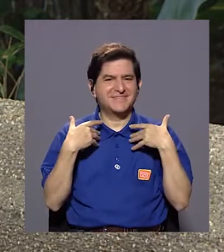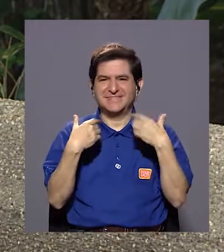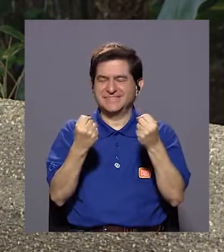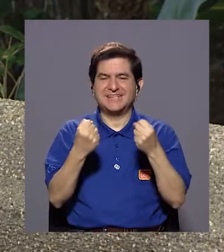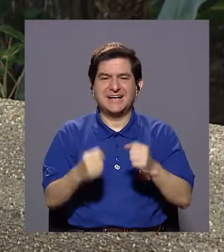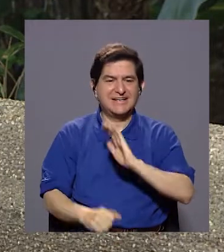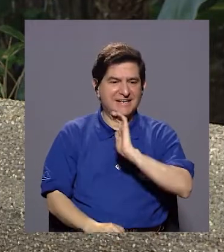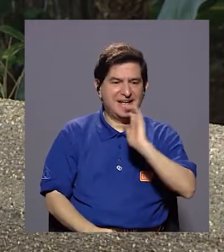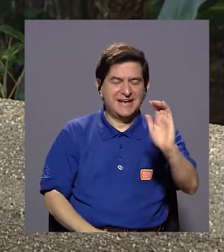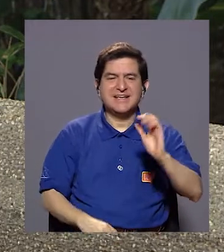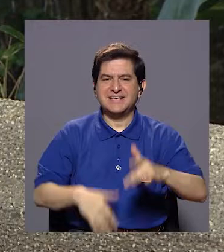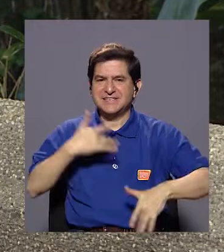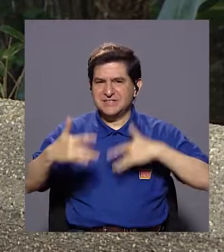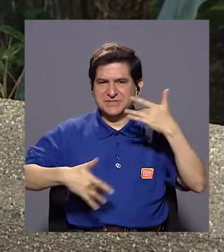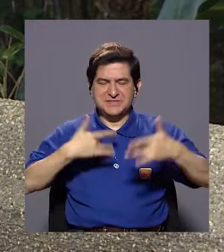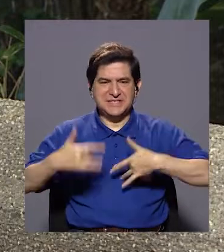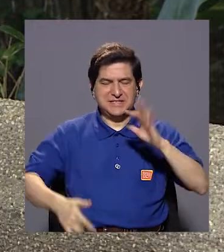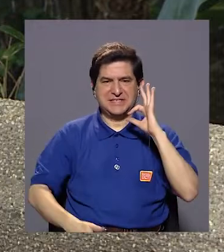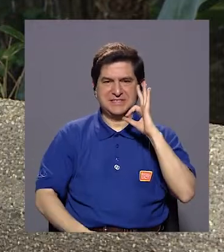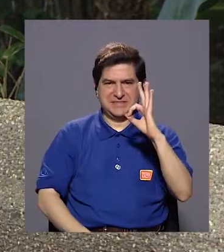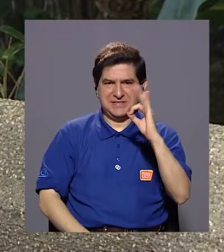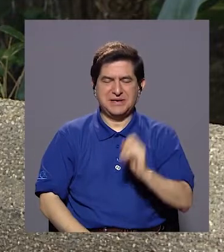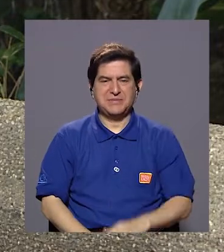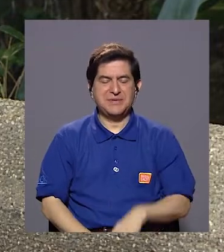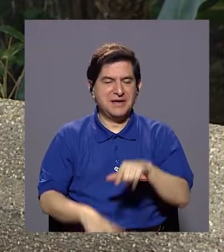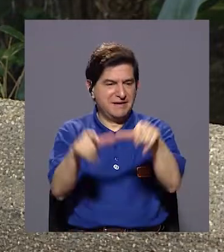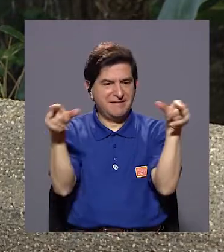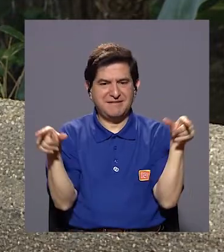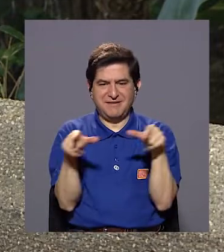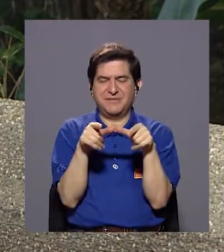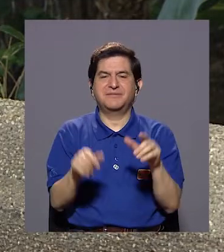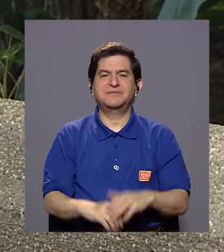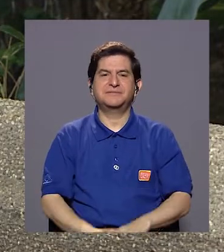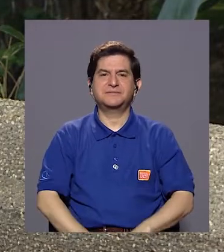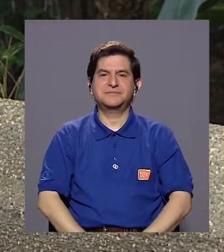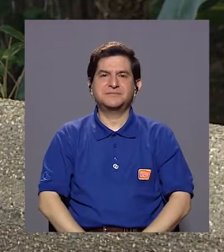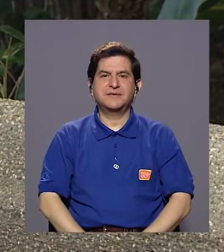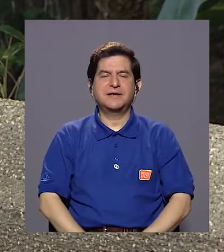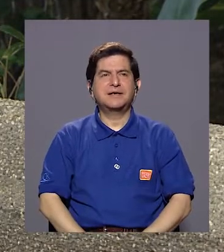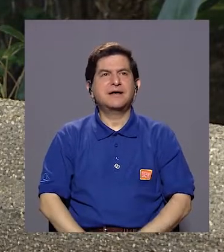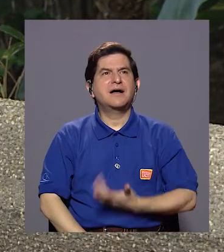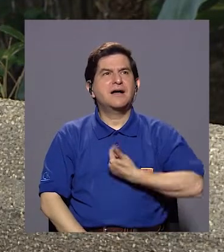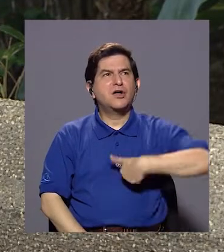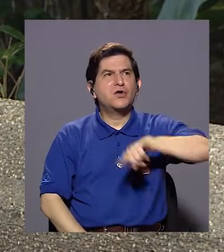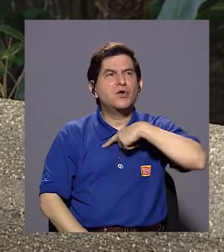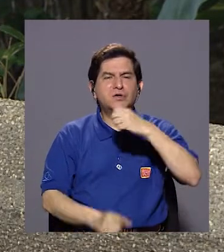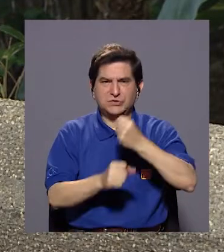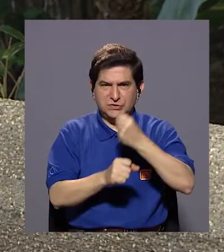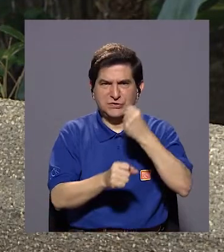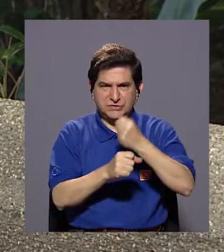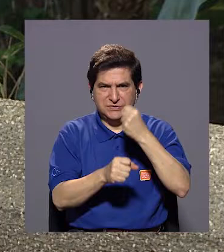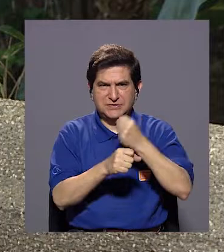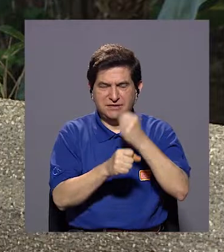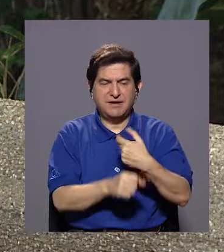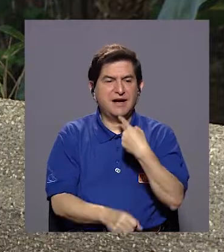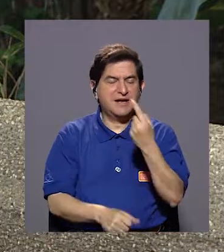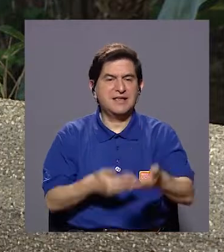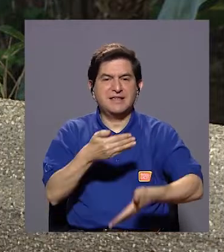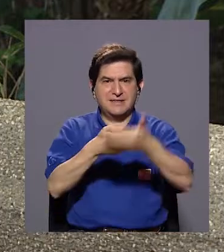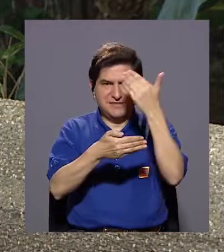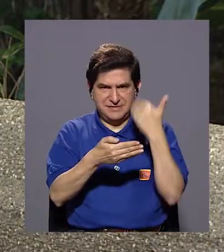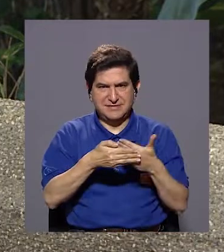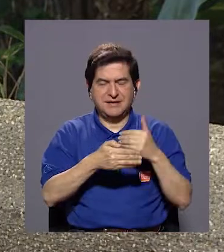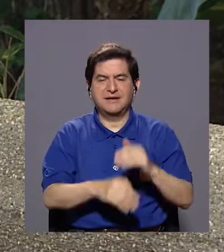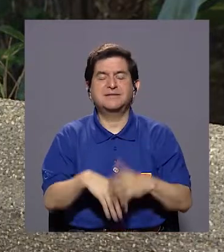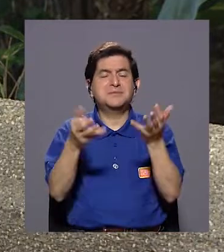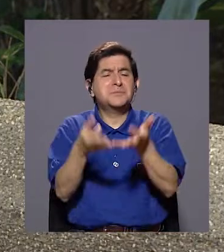sana como para que los niños se sientan bien en el lugar. Ahí, digamos, nosotros trabajamos, por eso yo le decía al